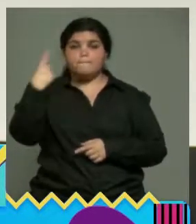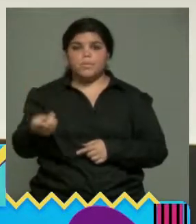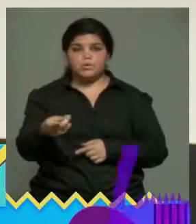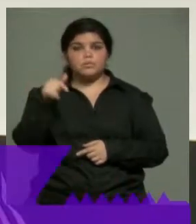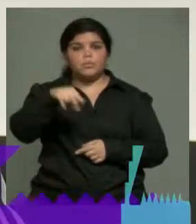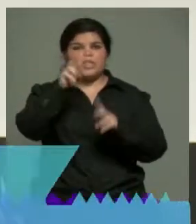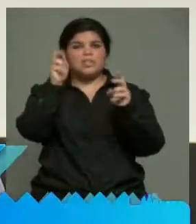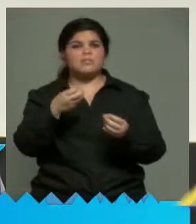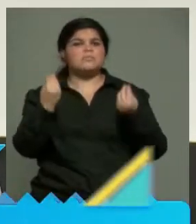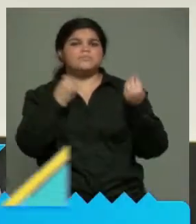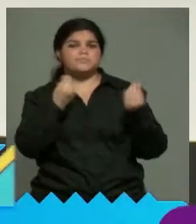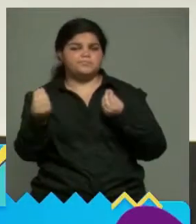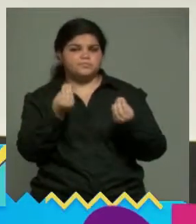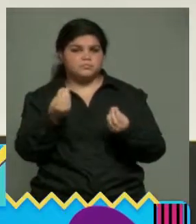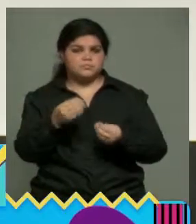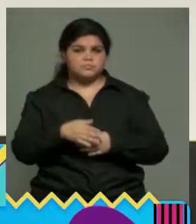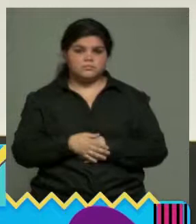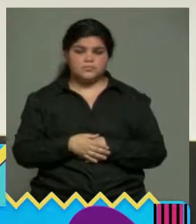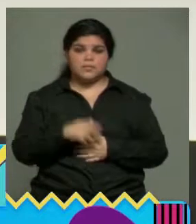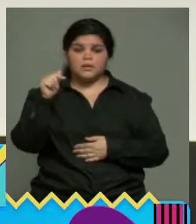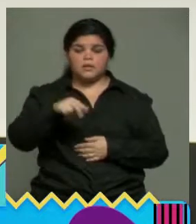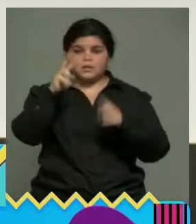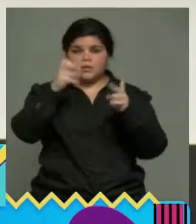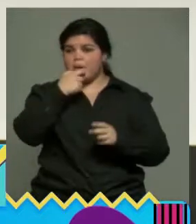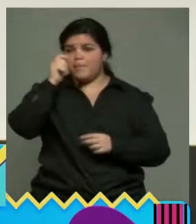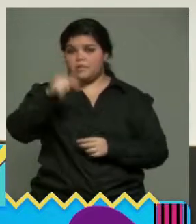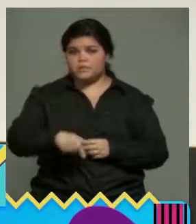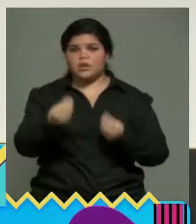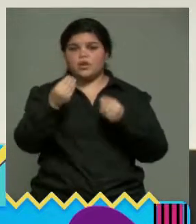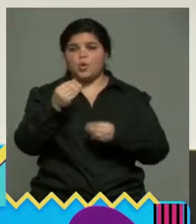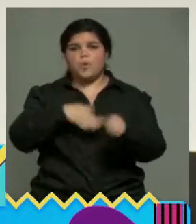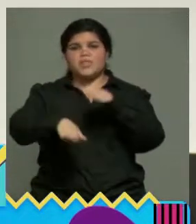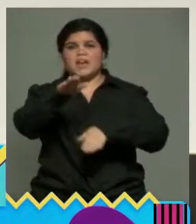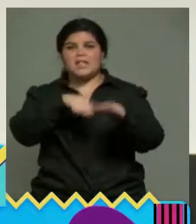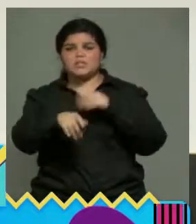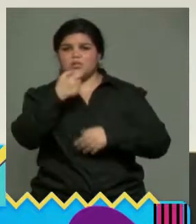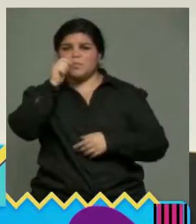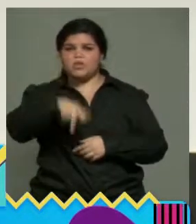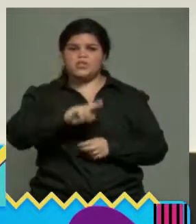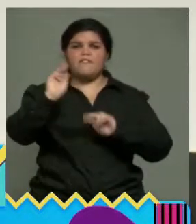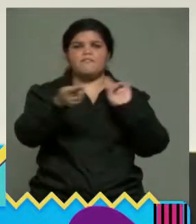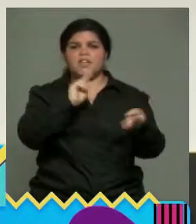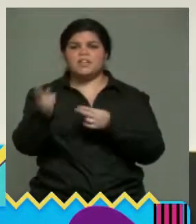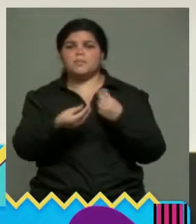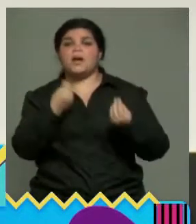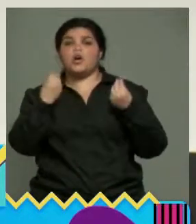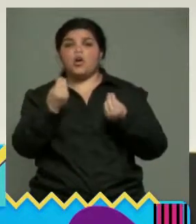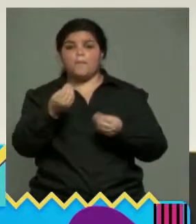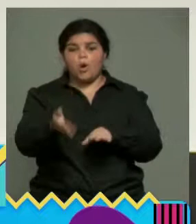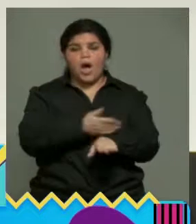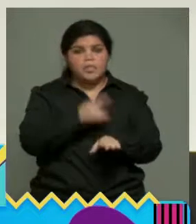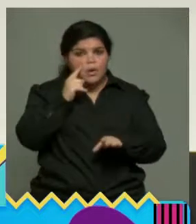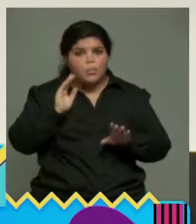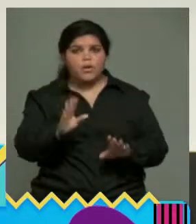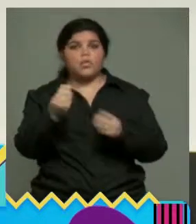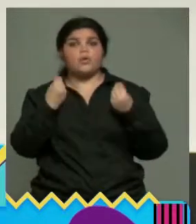vamos a meter un poco también en el tema más puntual en Mendoza. Cómo está el tránsito en Mendoza, el tema de las víctimas, cómo se puede llegar a prevenir. Justamente lo hablábamos,